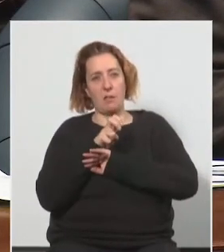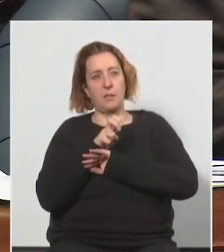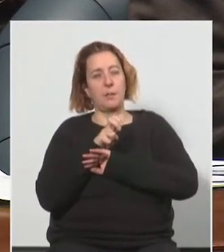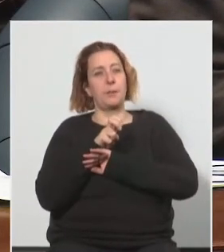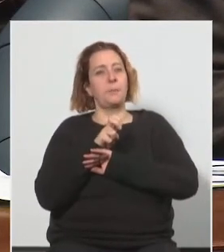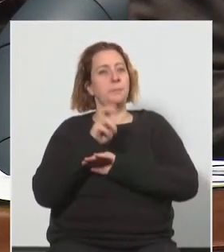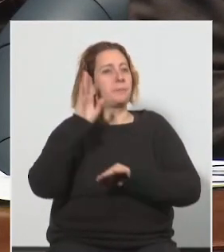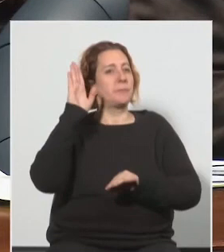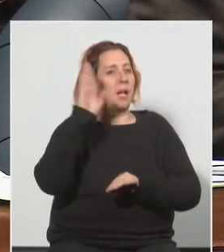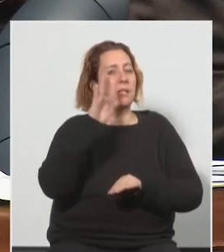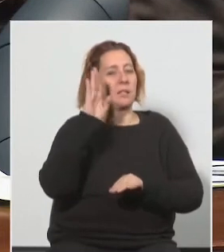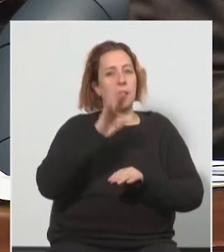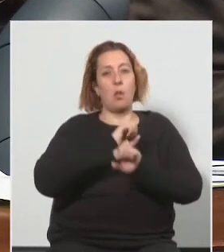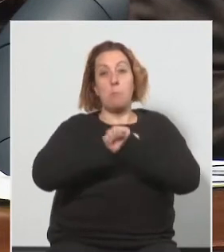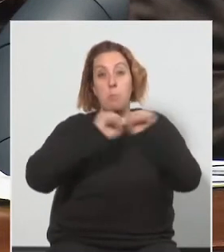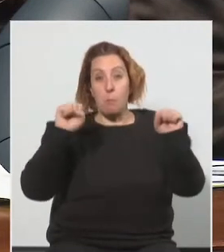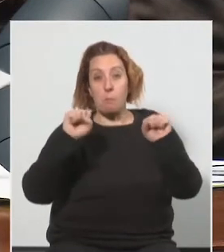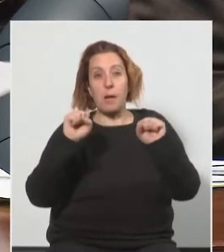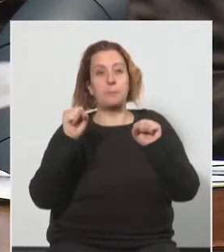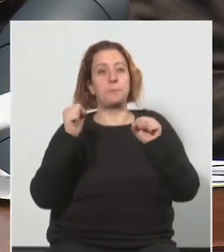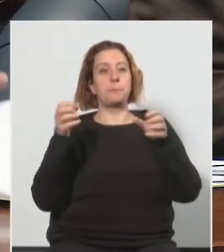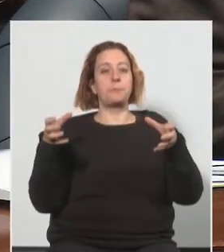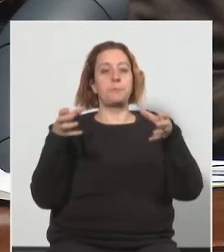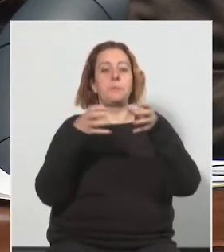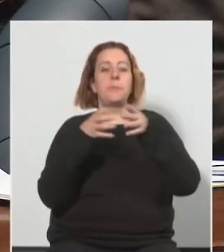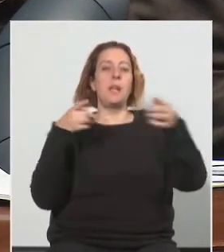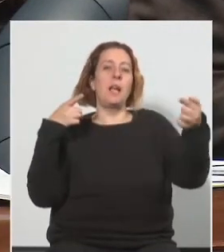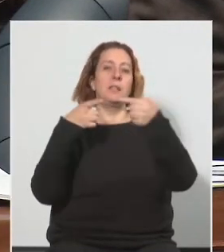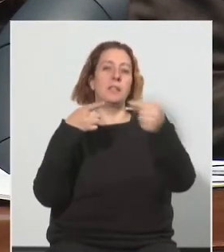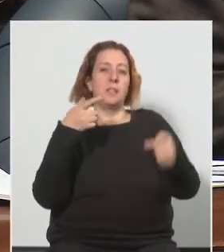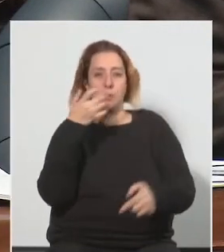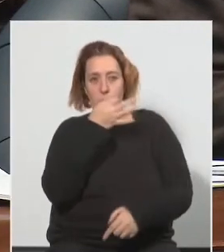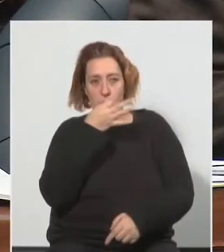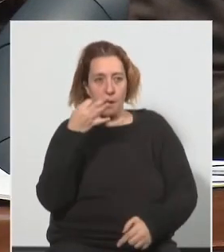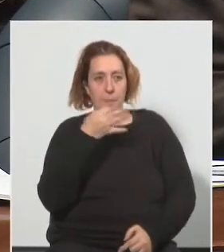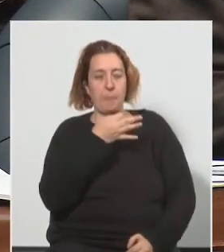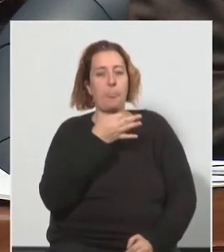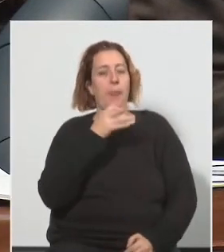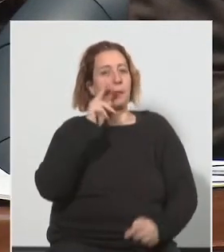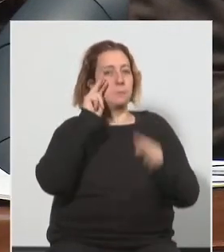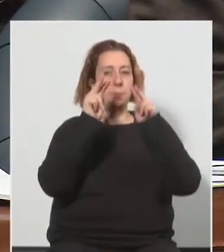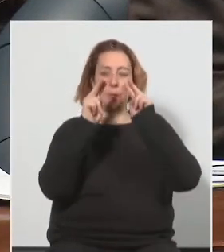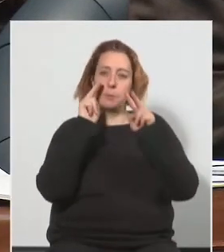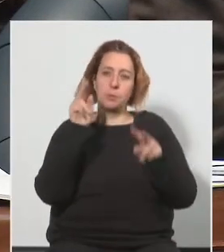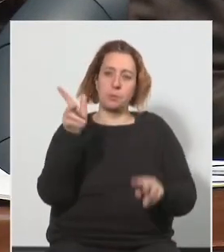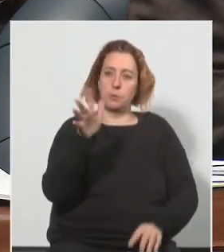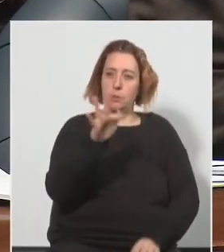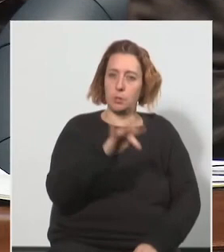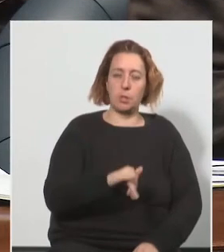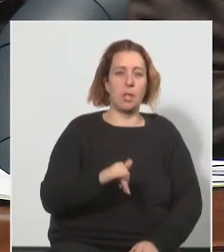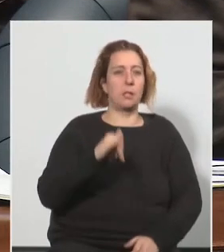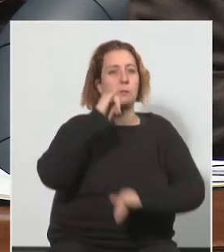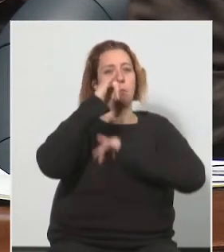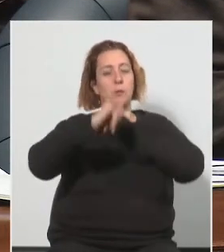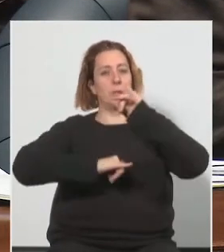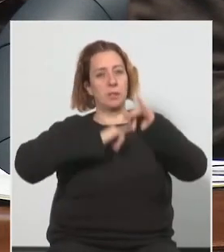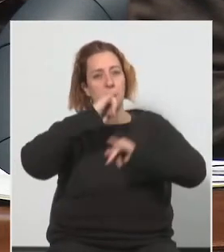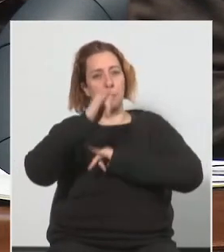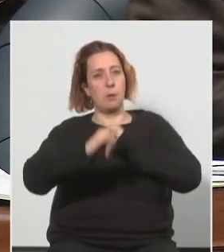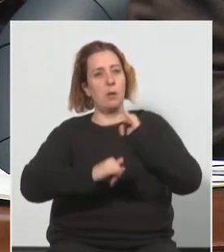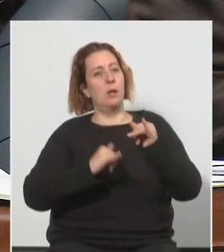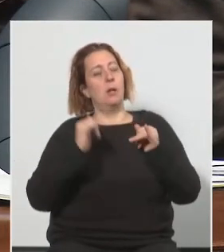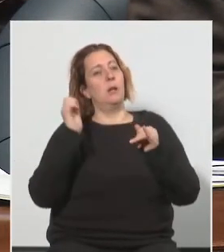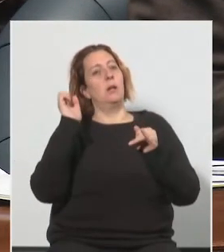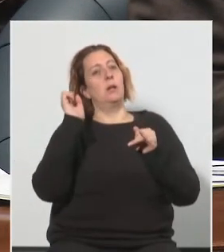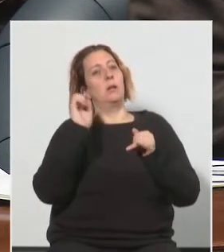el atentado con bomba a la brigada antidroga. Vemos diariamente en los informativos que con